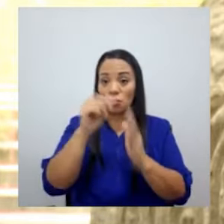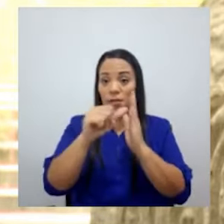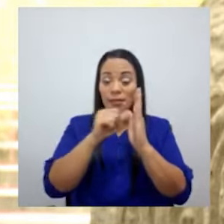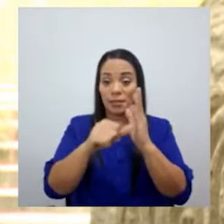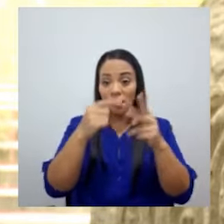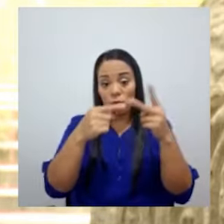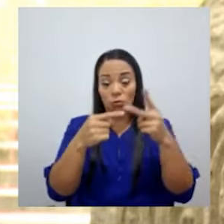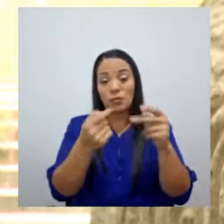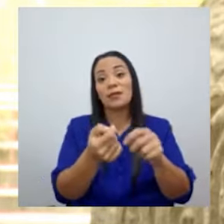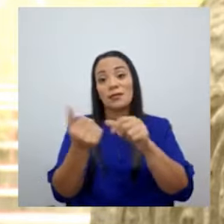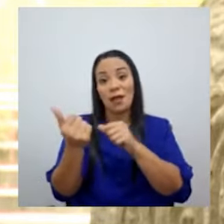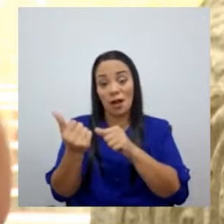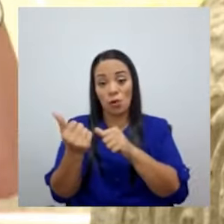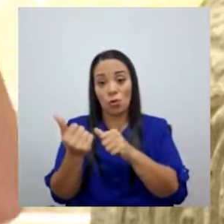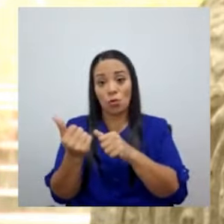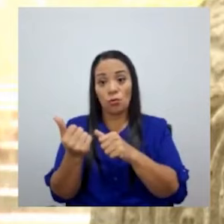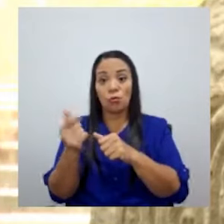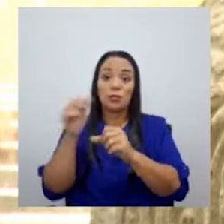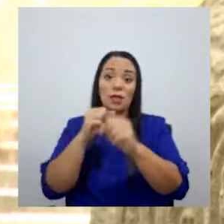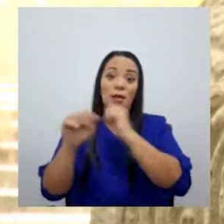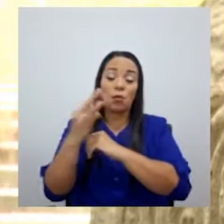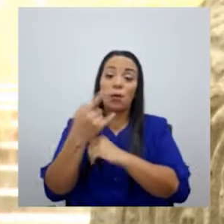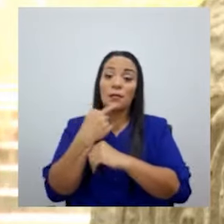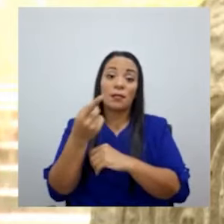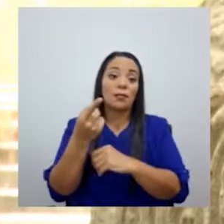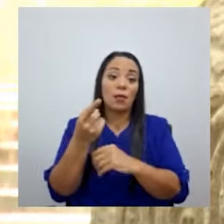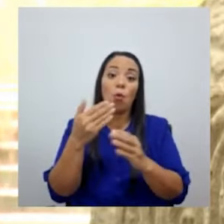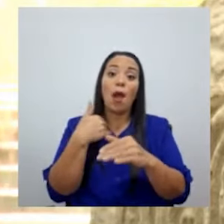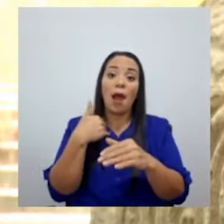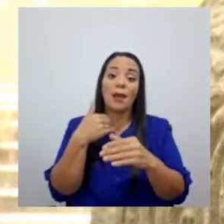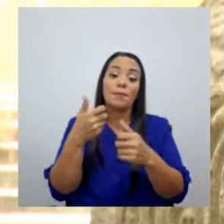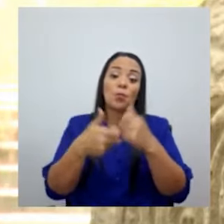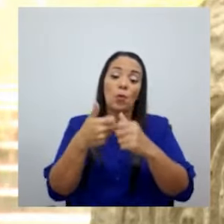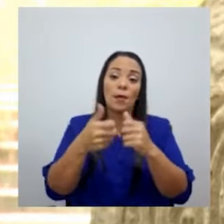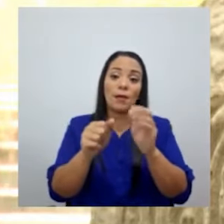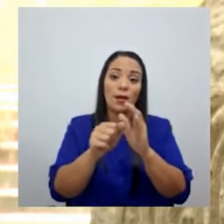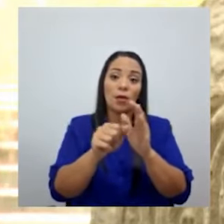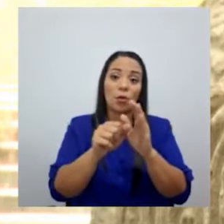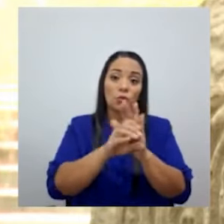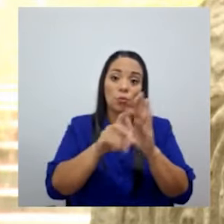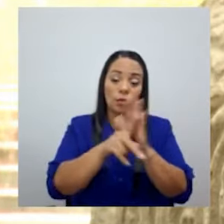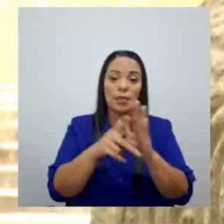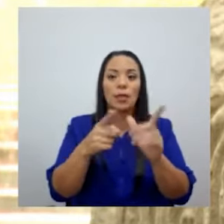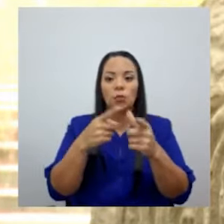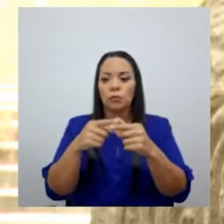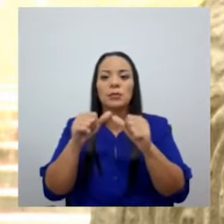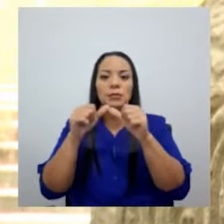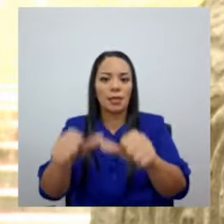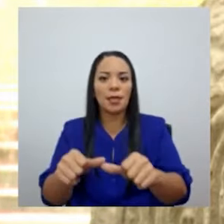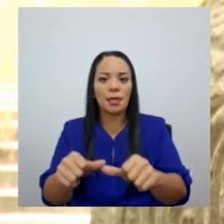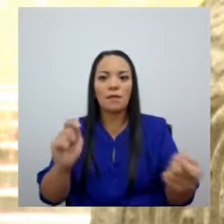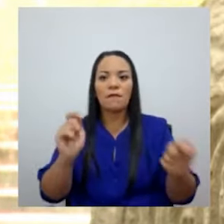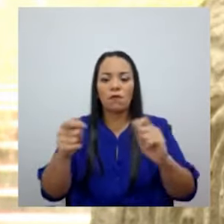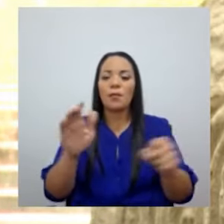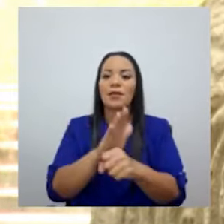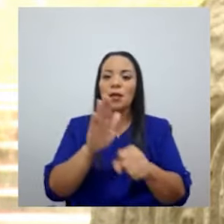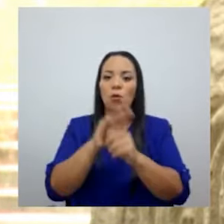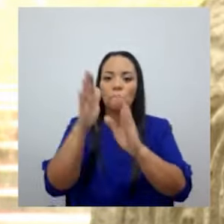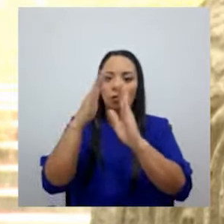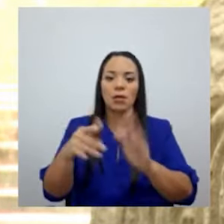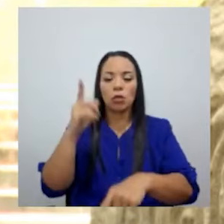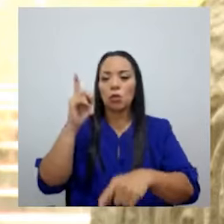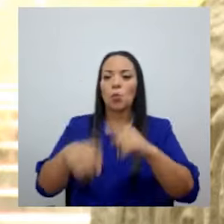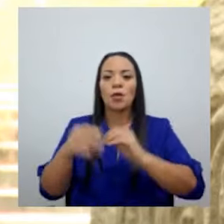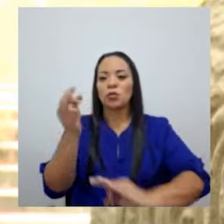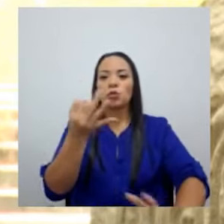dijo que hay roces y continuar con la reforma integral a la Contraloría para que no pueda